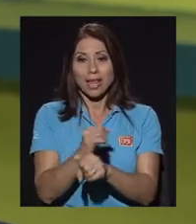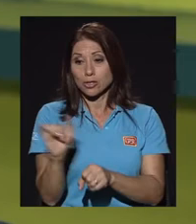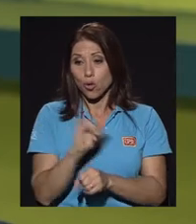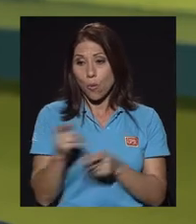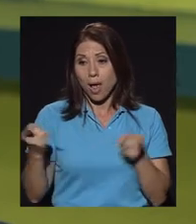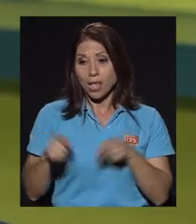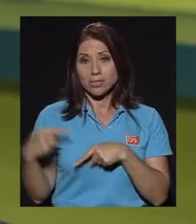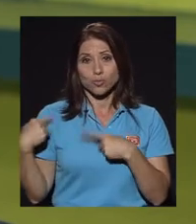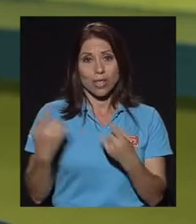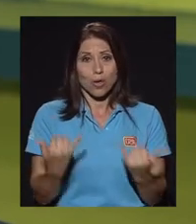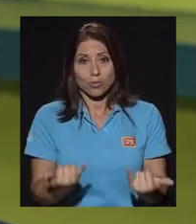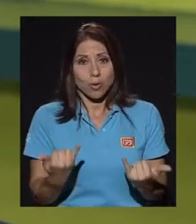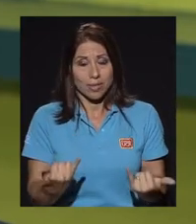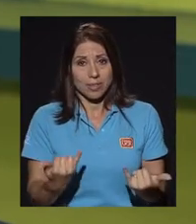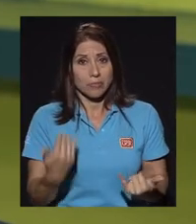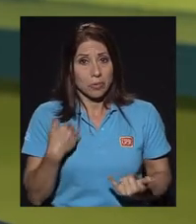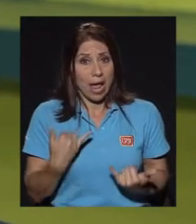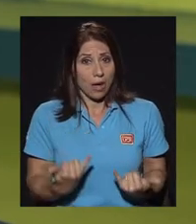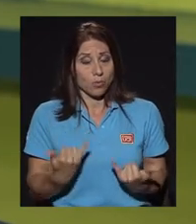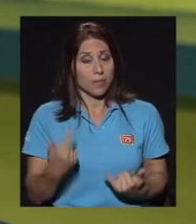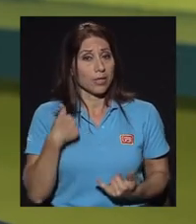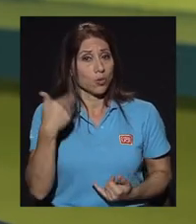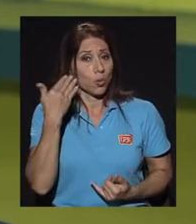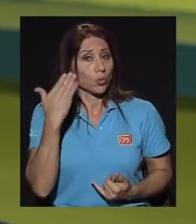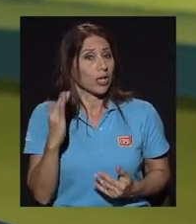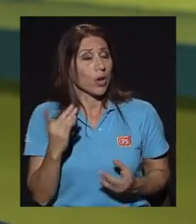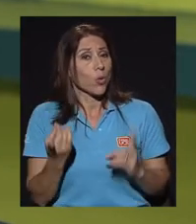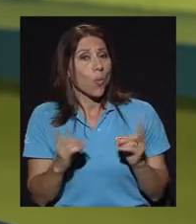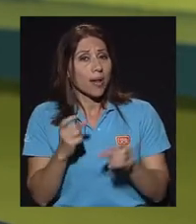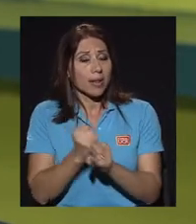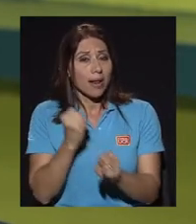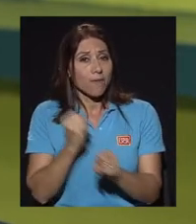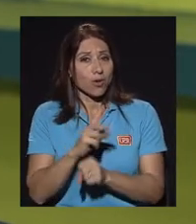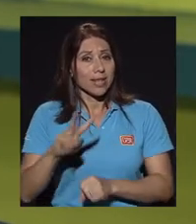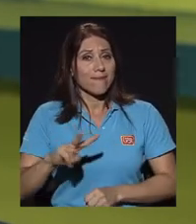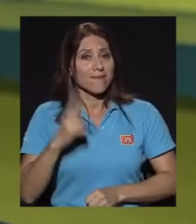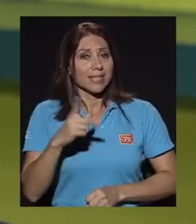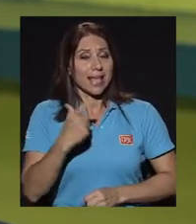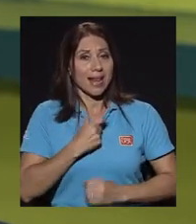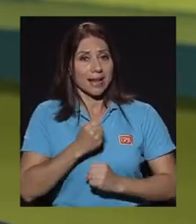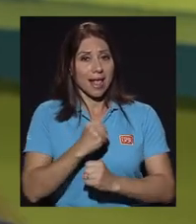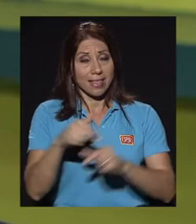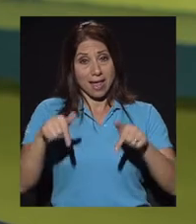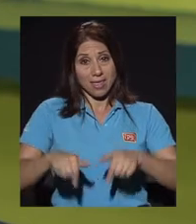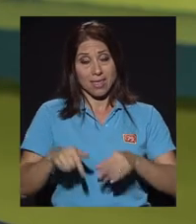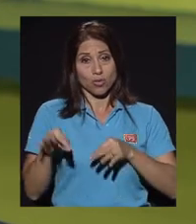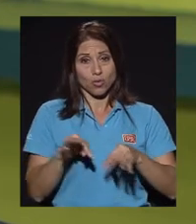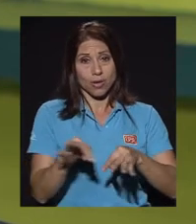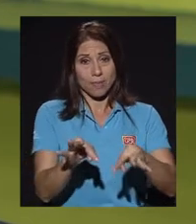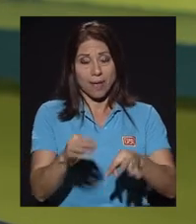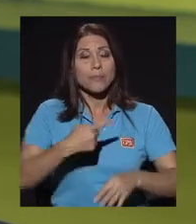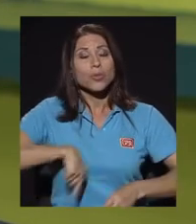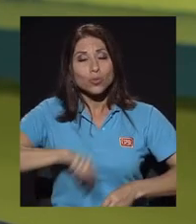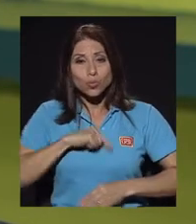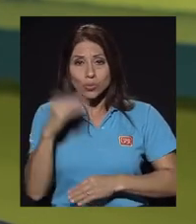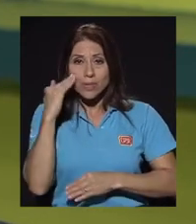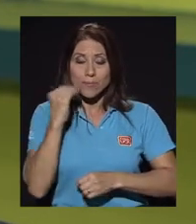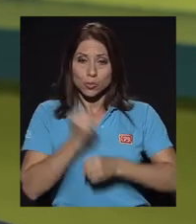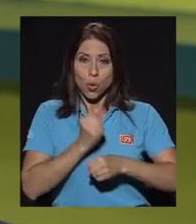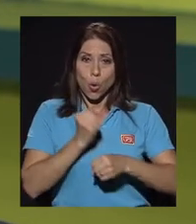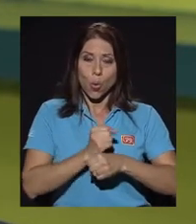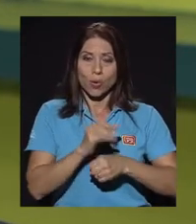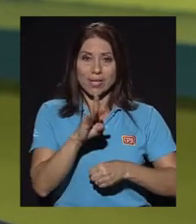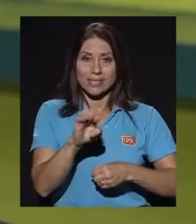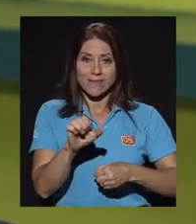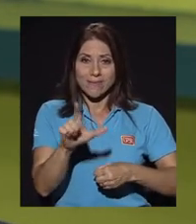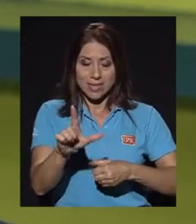actualmente. Yo actualmente no conozco cuál es la labor del vicealcalde aquí en Turrialba. Nosotros tenemos claros que tanto obra civil,